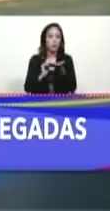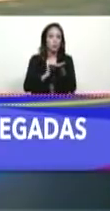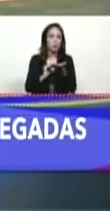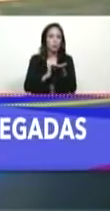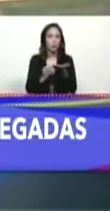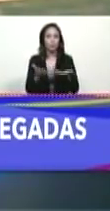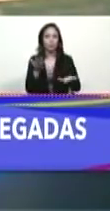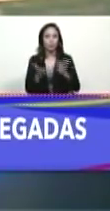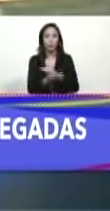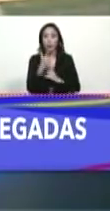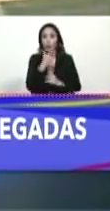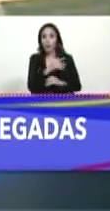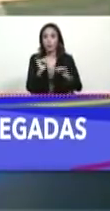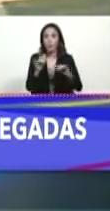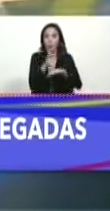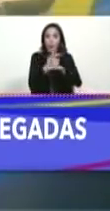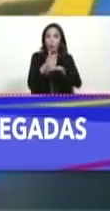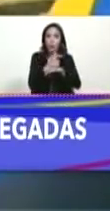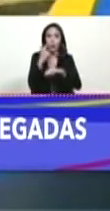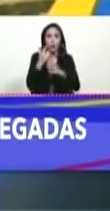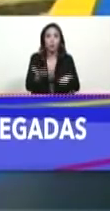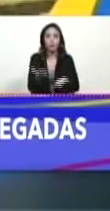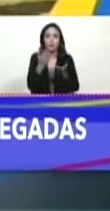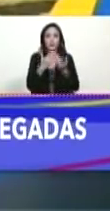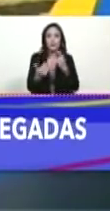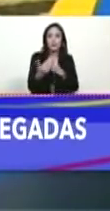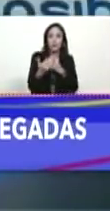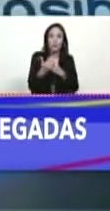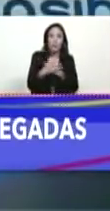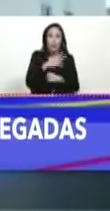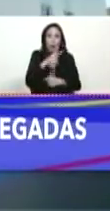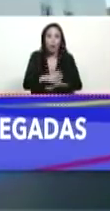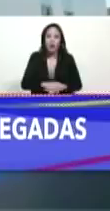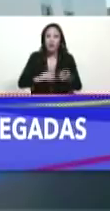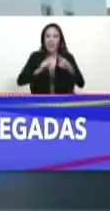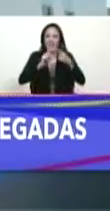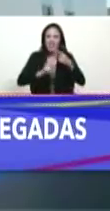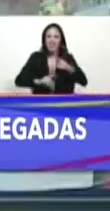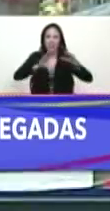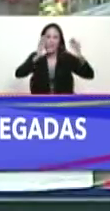dice el gobernador Omar Prieto, mire, la guerra eléctrica en el Zulia ha sido despiadada.